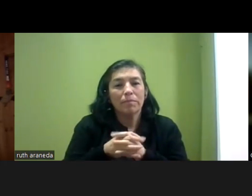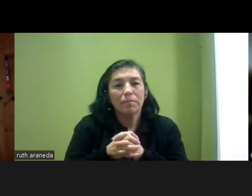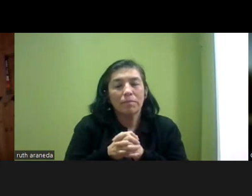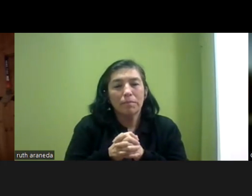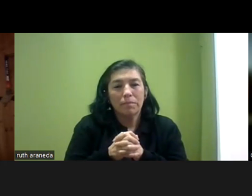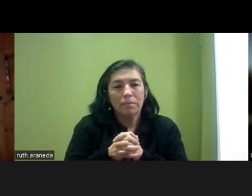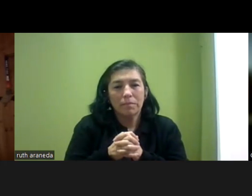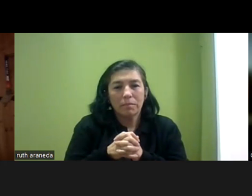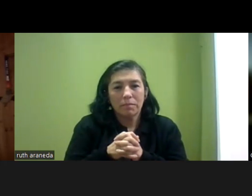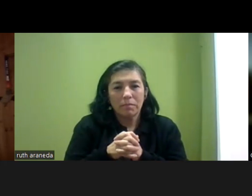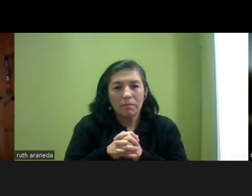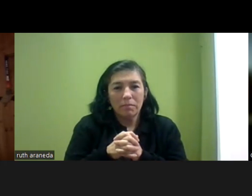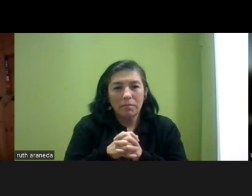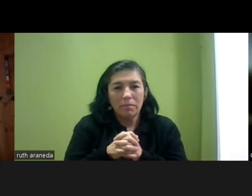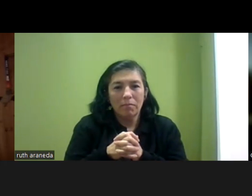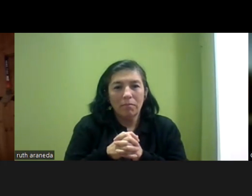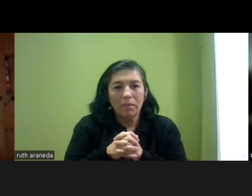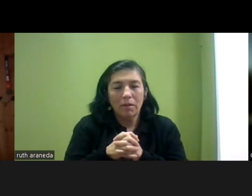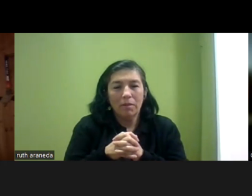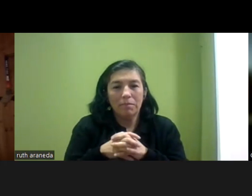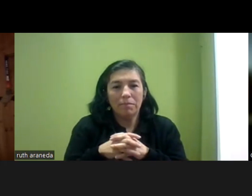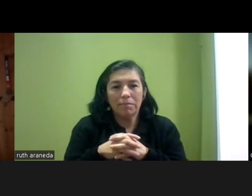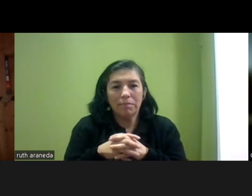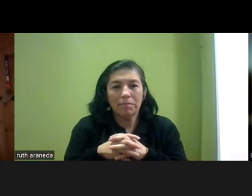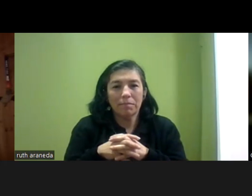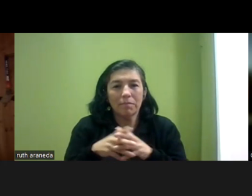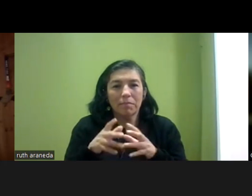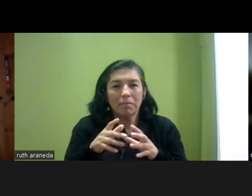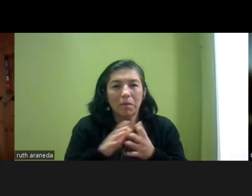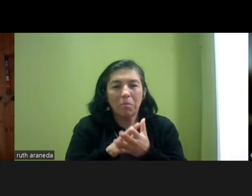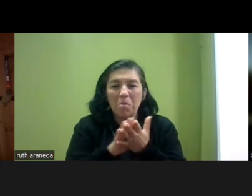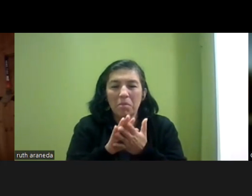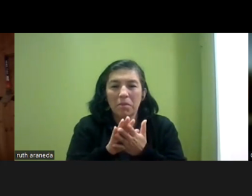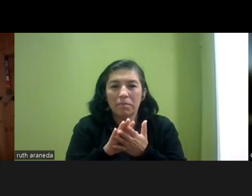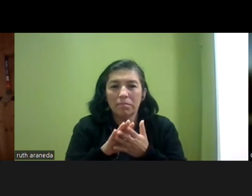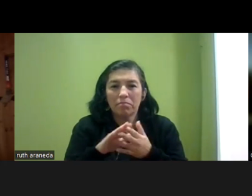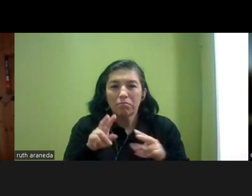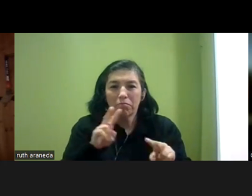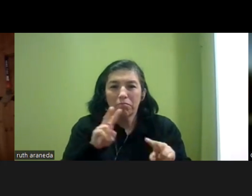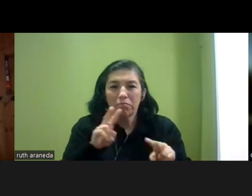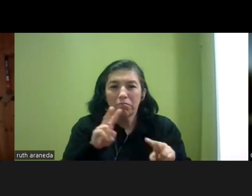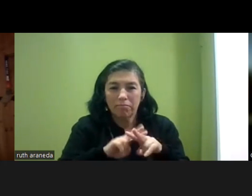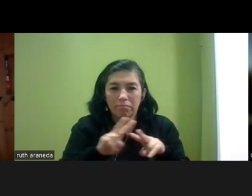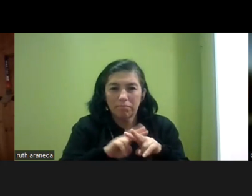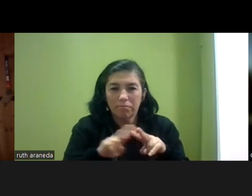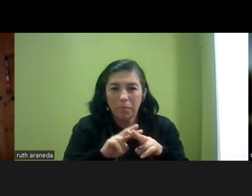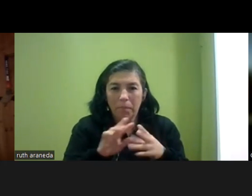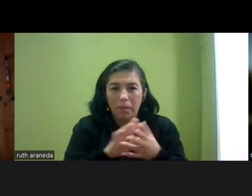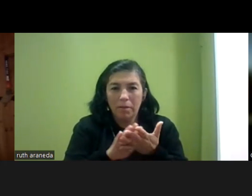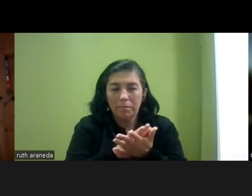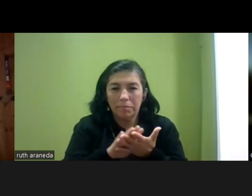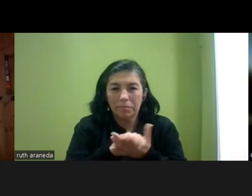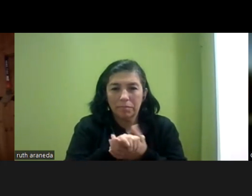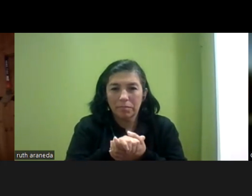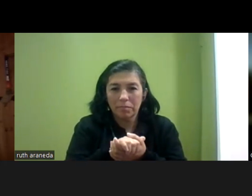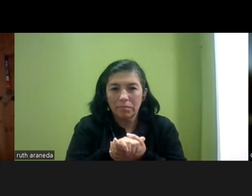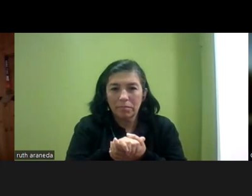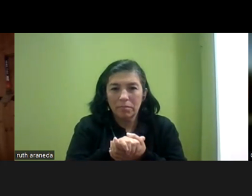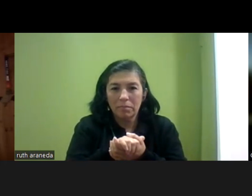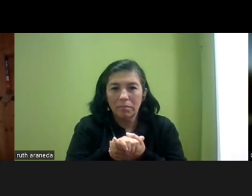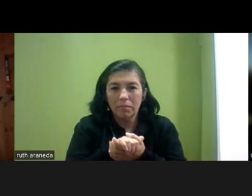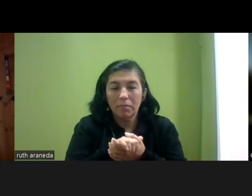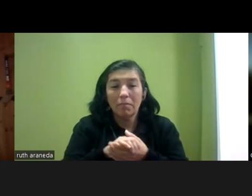eh, unas soluciones muy simples o muy domésticas, que era eh,